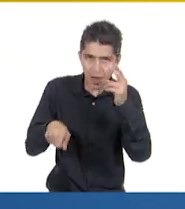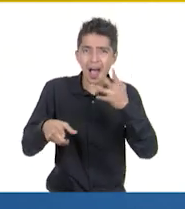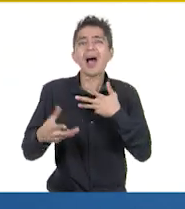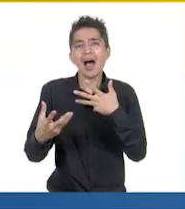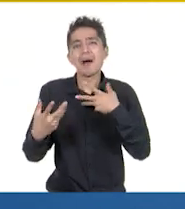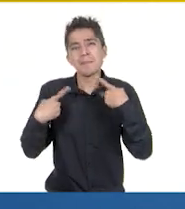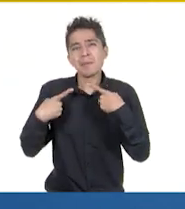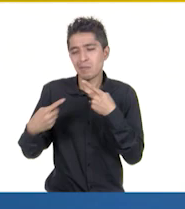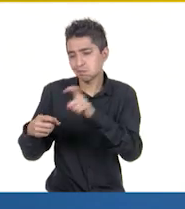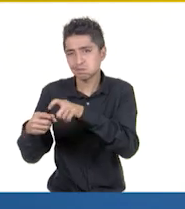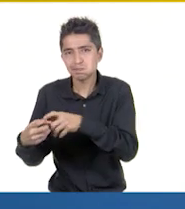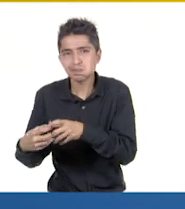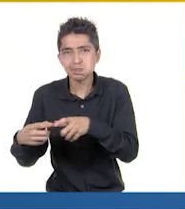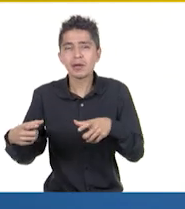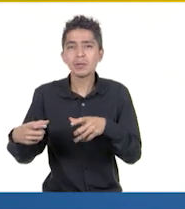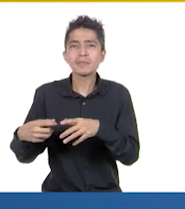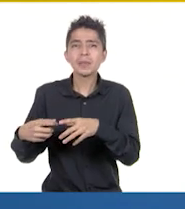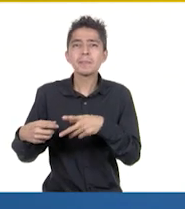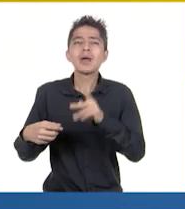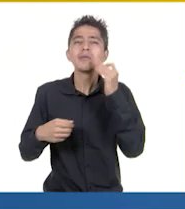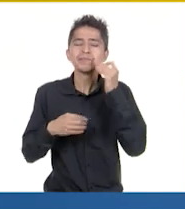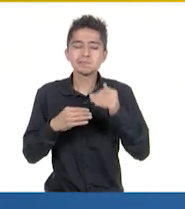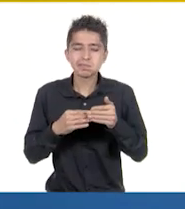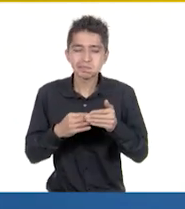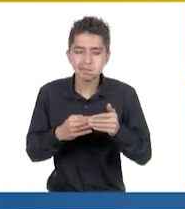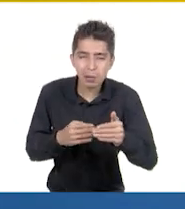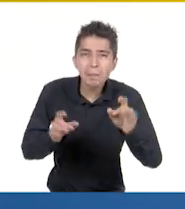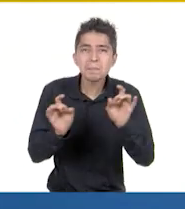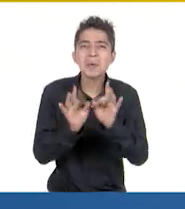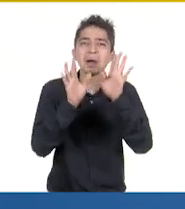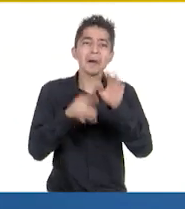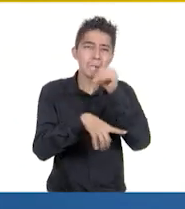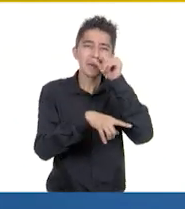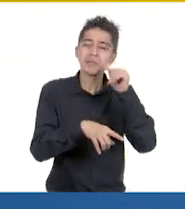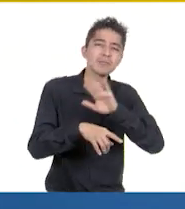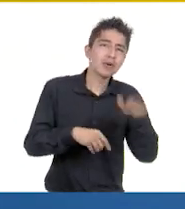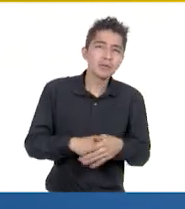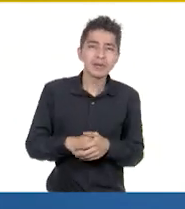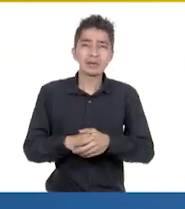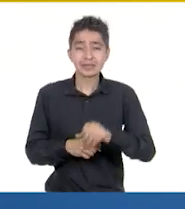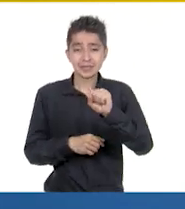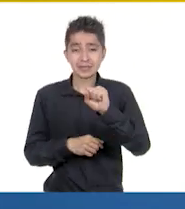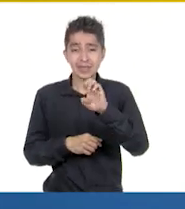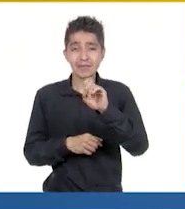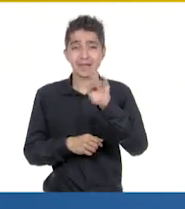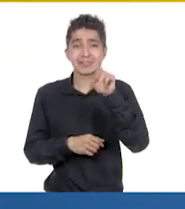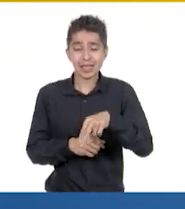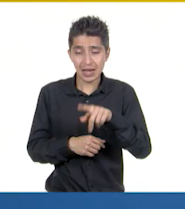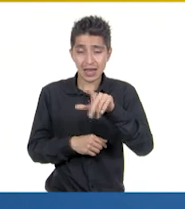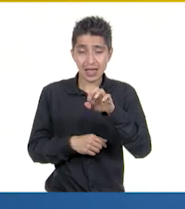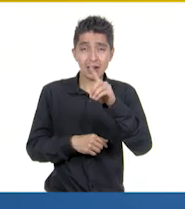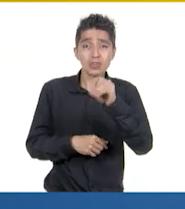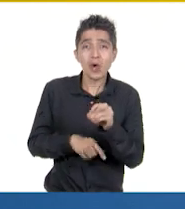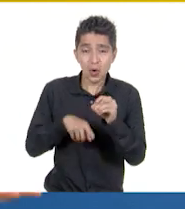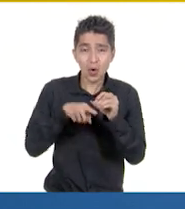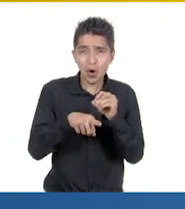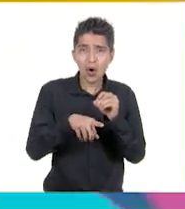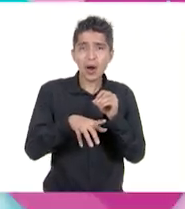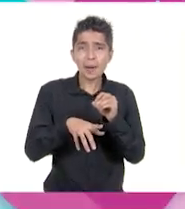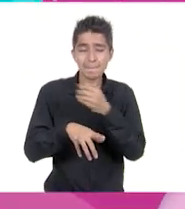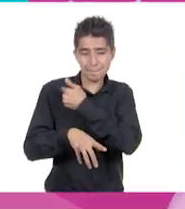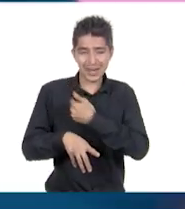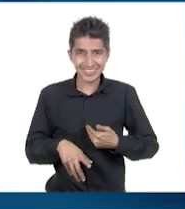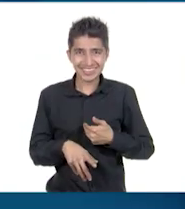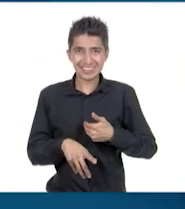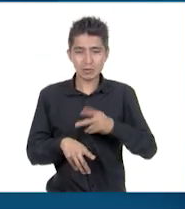meses después Benito Juárez murió. Ante este suceso, Sebastián Lerdo de Tejada, quien era el presidente de la Suprema Corte de Justicia,